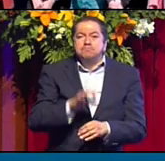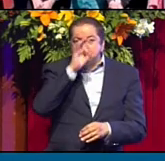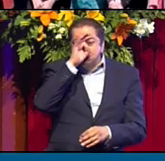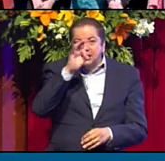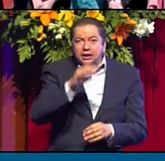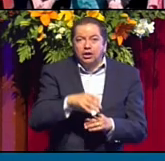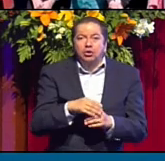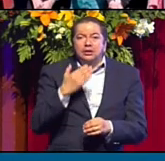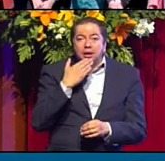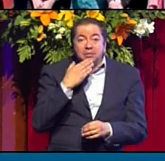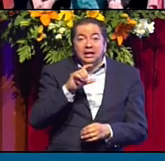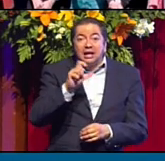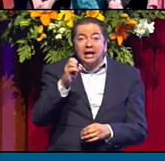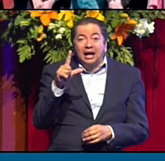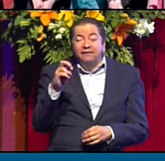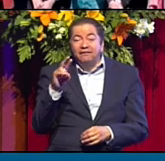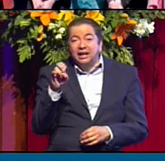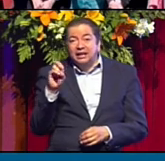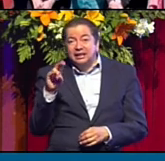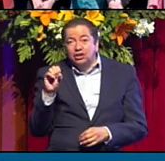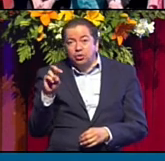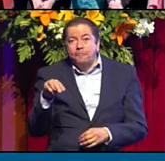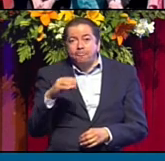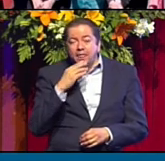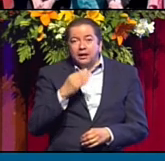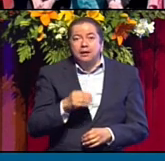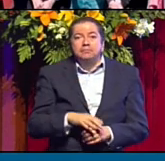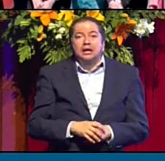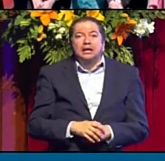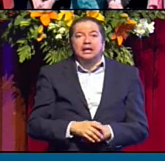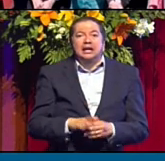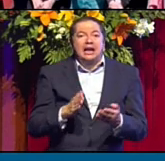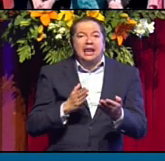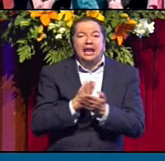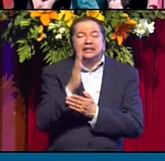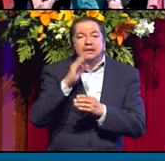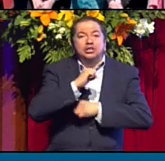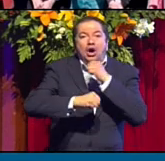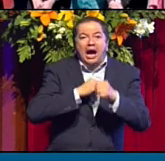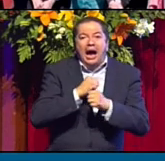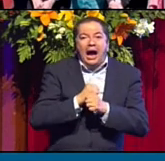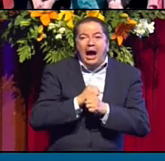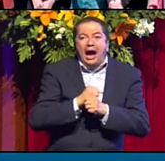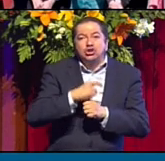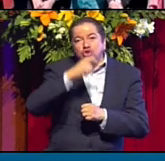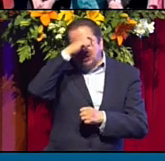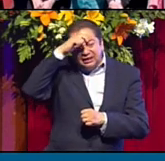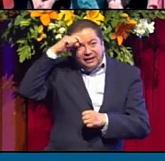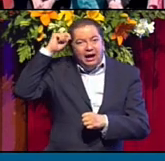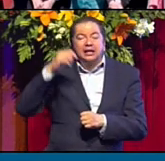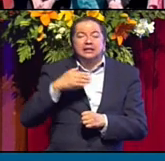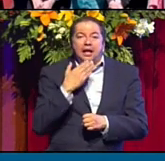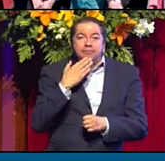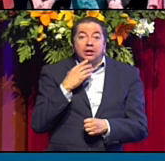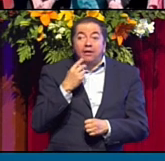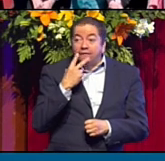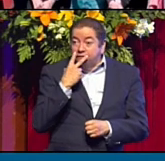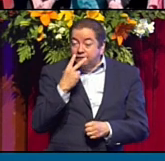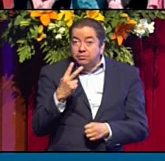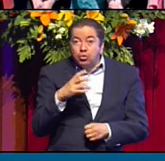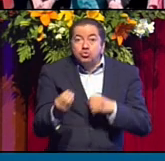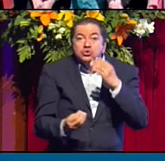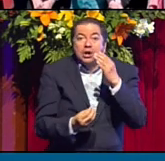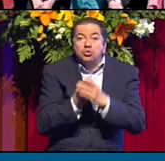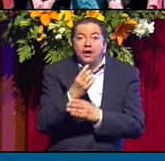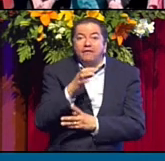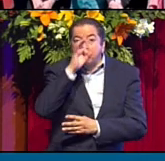En la pisquera Galvarino, ahí hicimos el lanzamiento del año estival. y la verdad es que vimos nacer una nueva pisquera